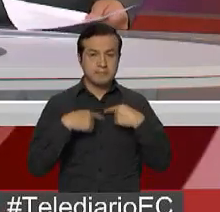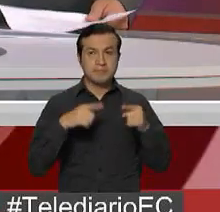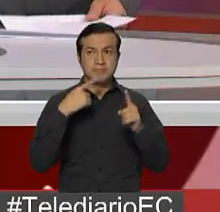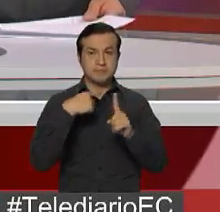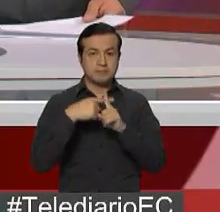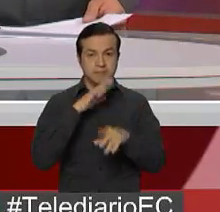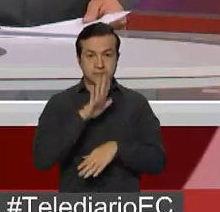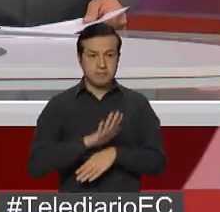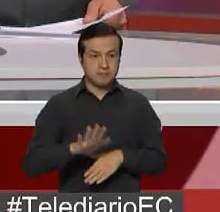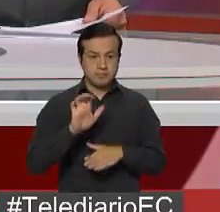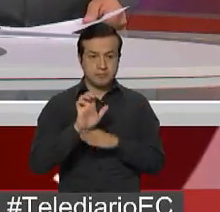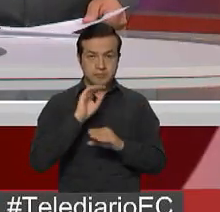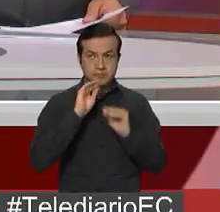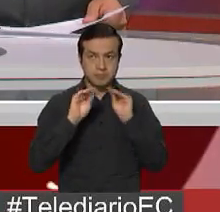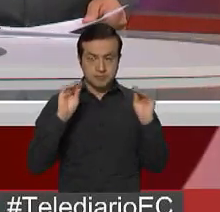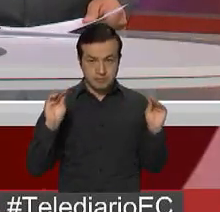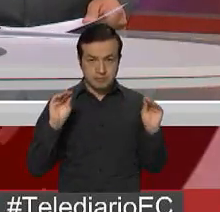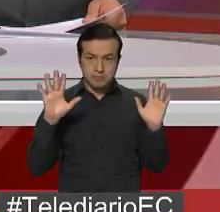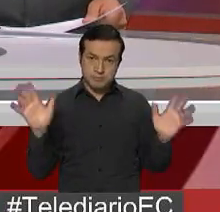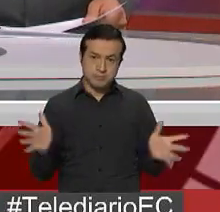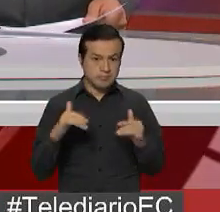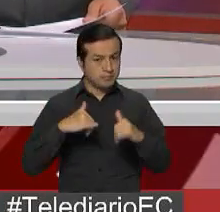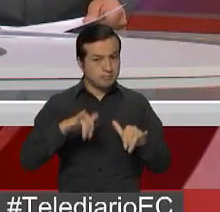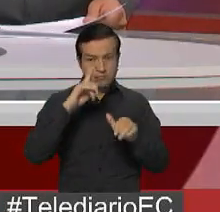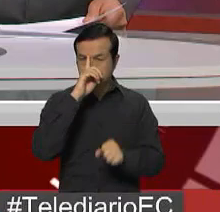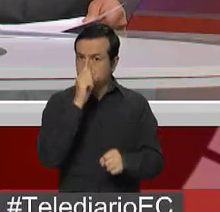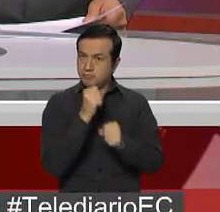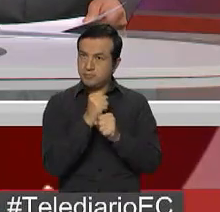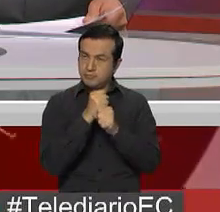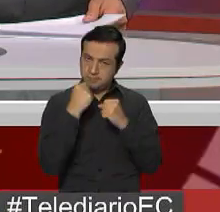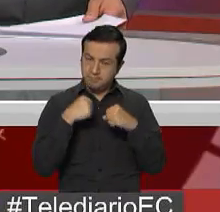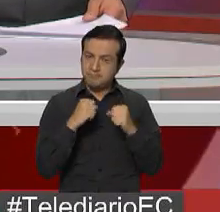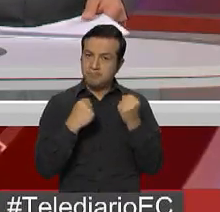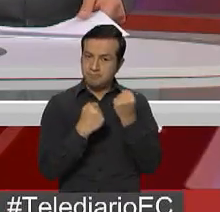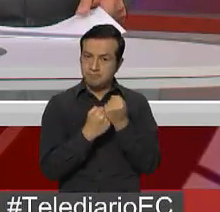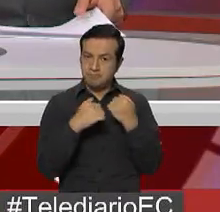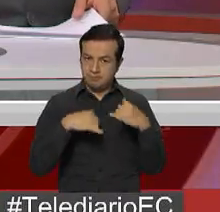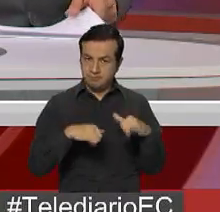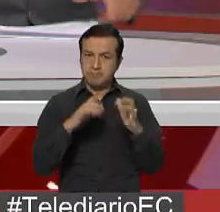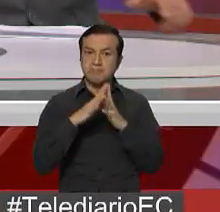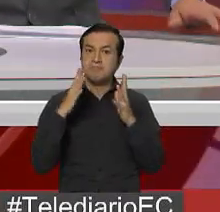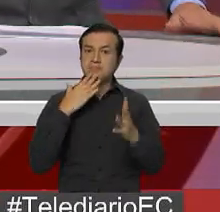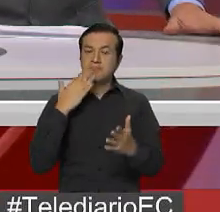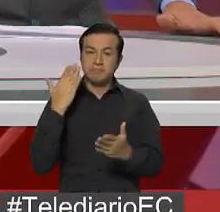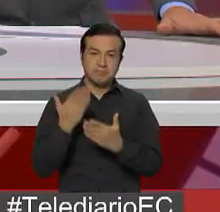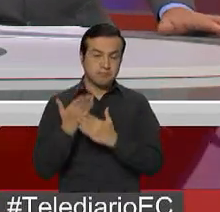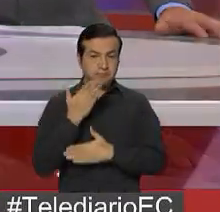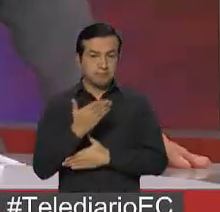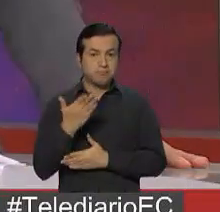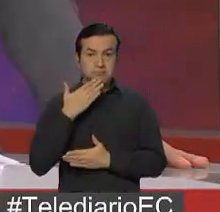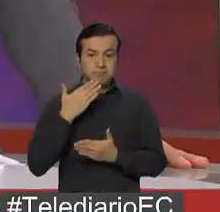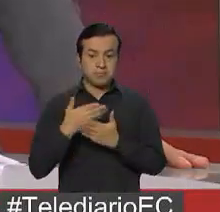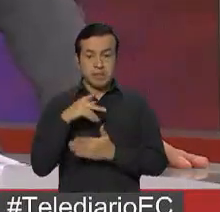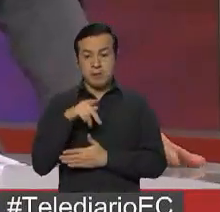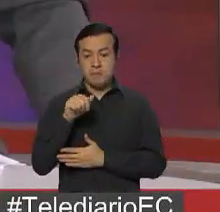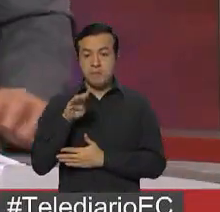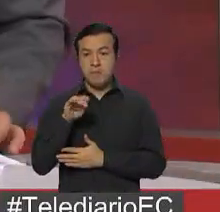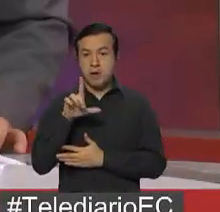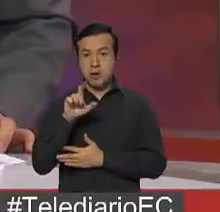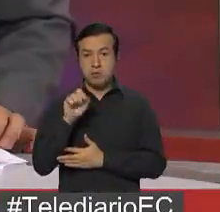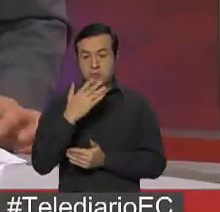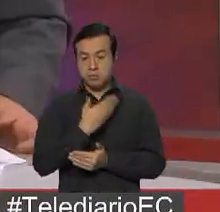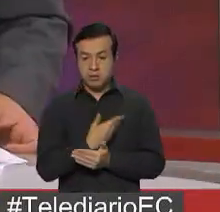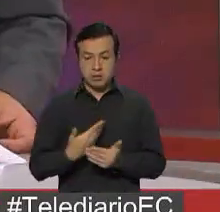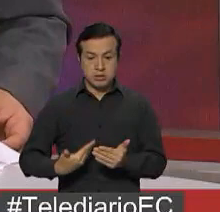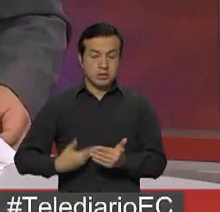para todos los ecuatorianos tenemos que salir adelante trabajando todos juntos muchas gracias muchas gracias a usted agradecemos a pablo zambrano presidente